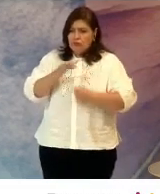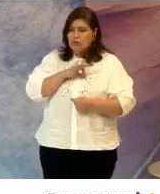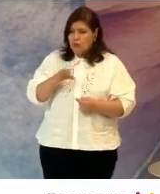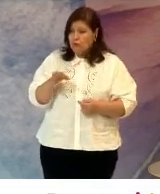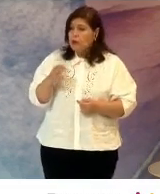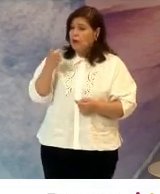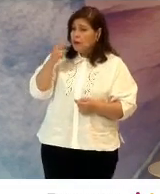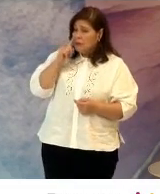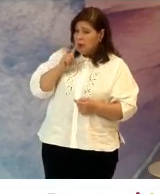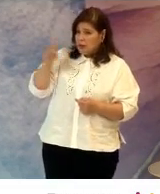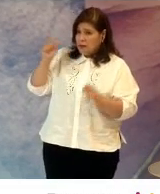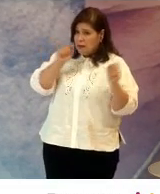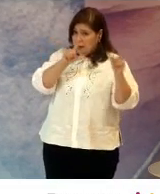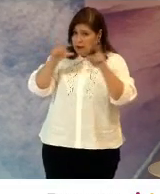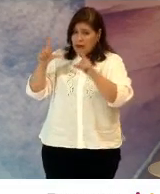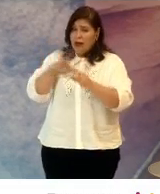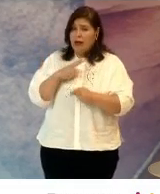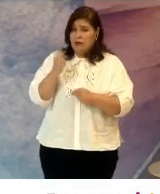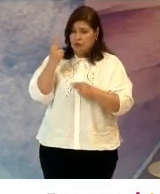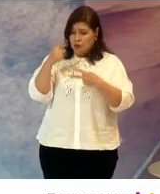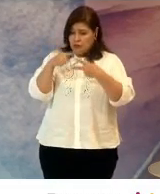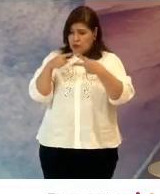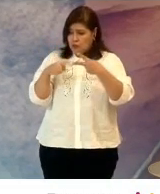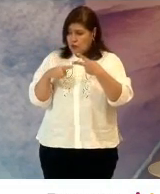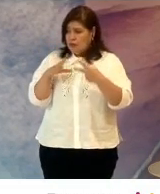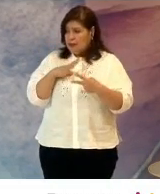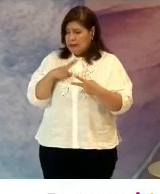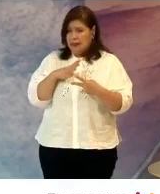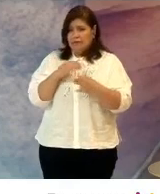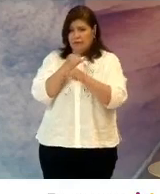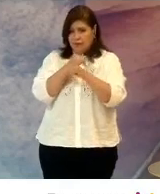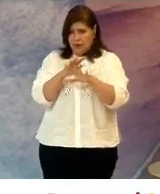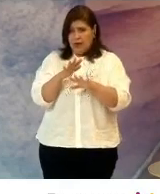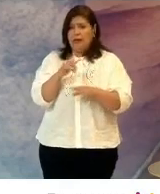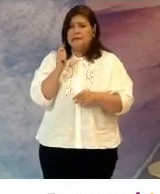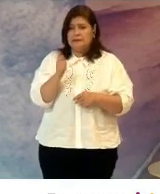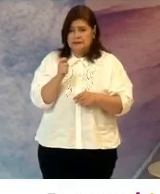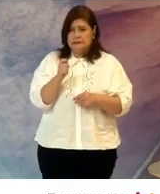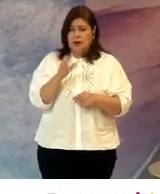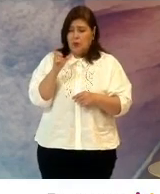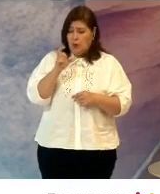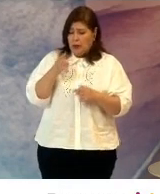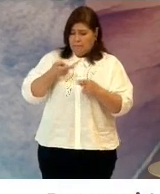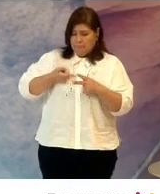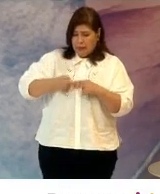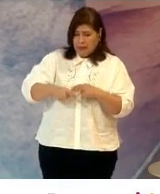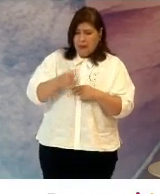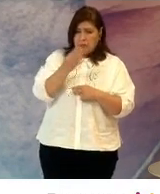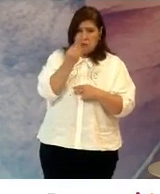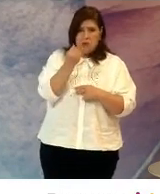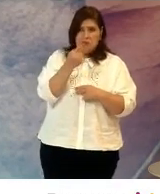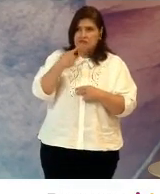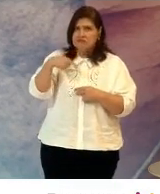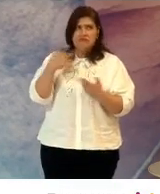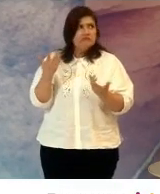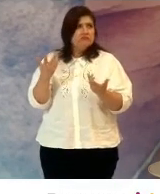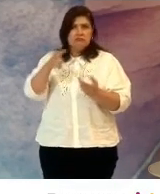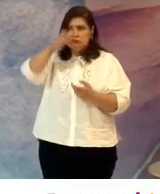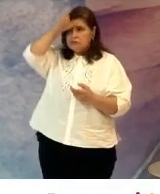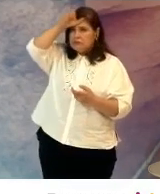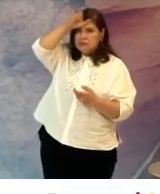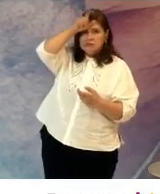aquí vemos los dos puntos de datos sobre este evento. Cuando empezamos a las 9, nadie sabía qué iba a ocurrir